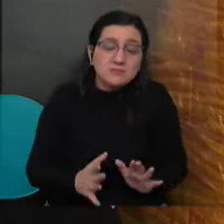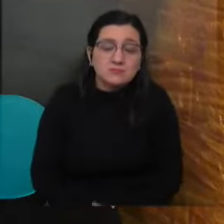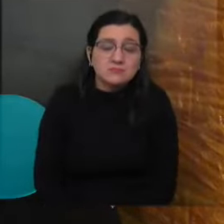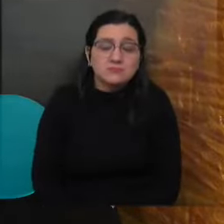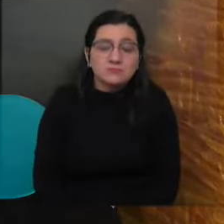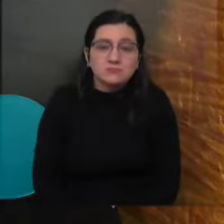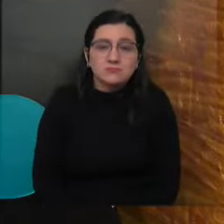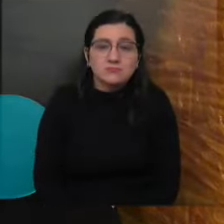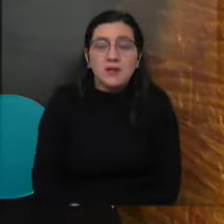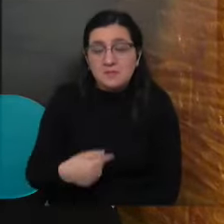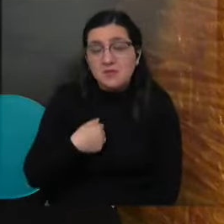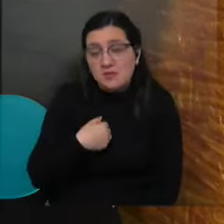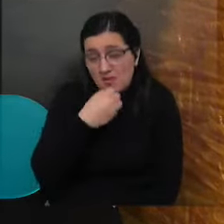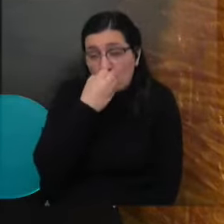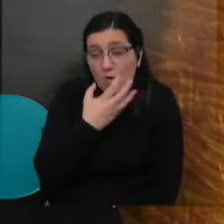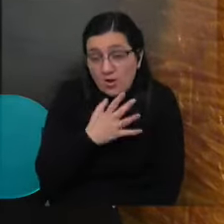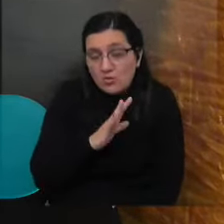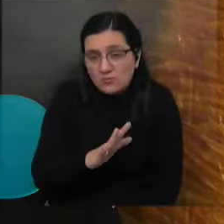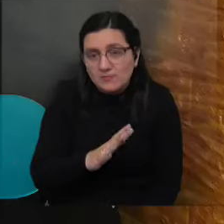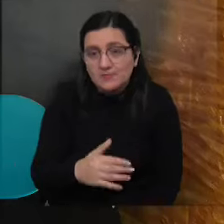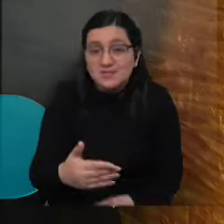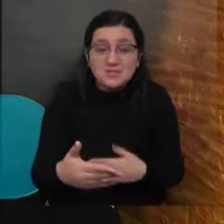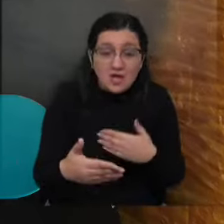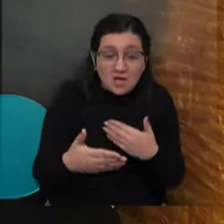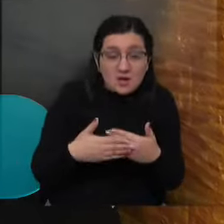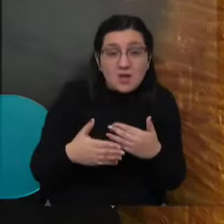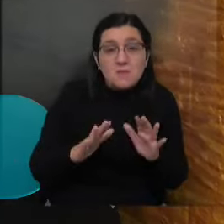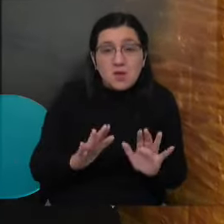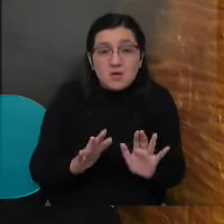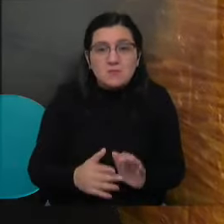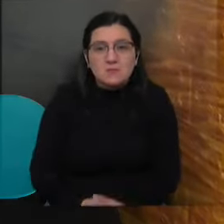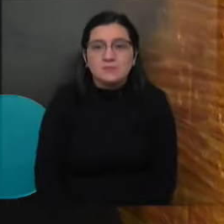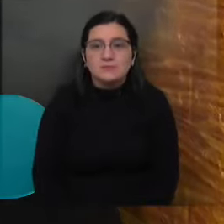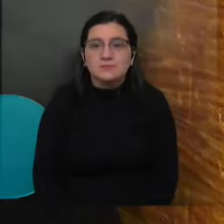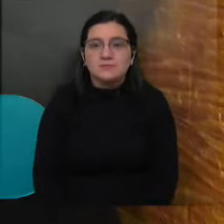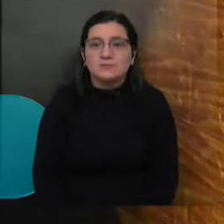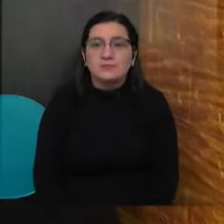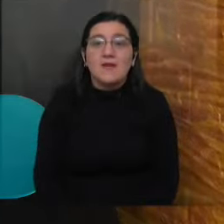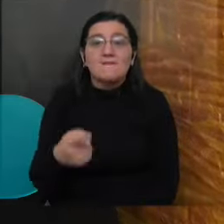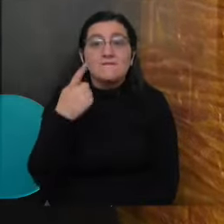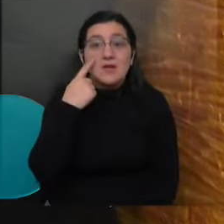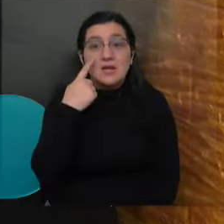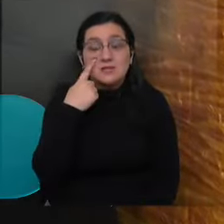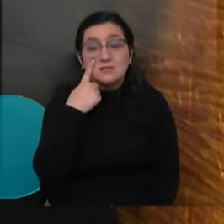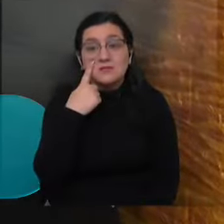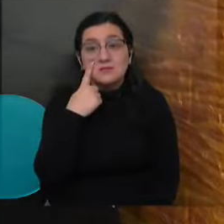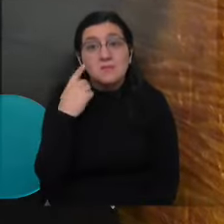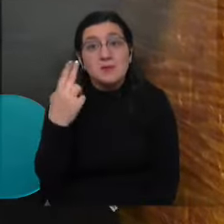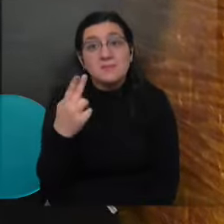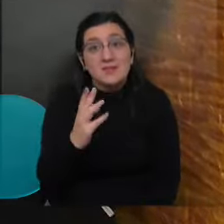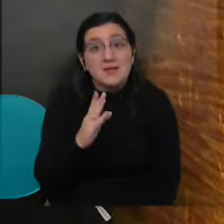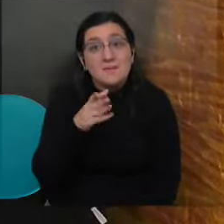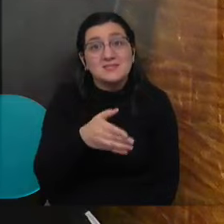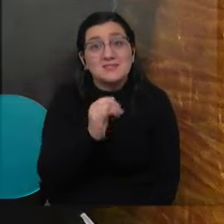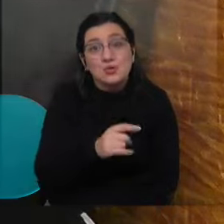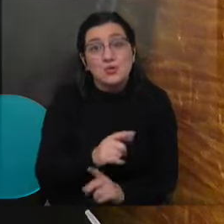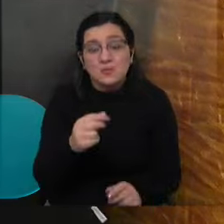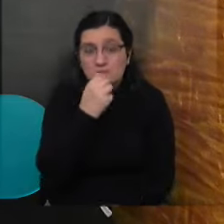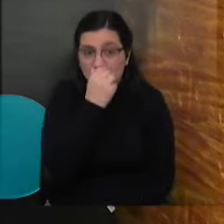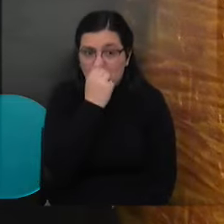bueno algo bueno que que se están arrimando debe estar pasando y bueno y ver si si uno deja pasar o no Qué lindo